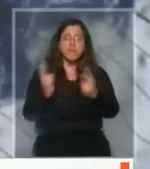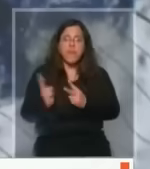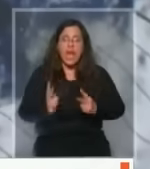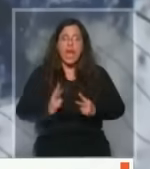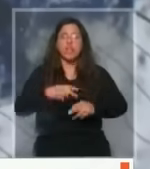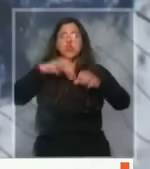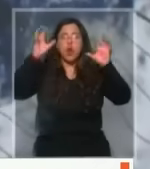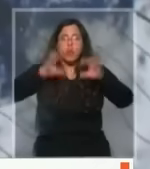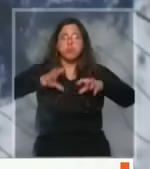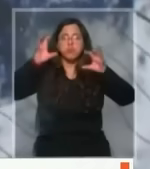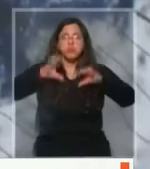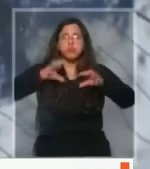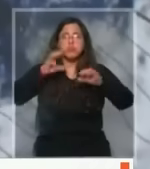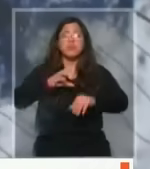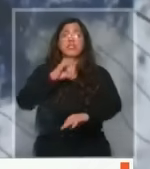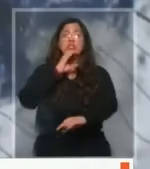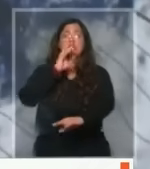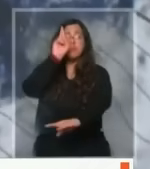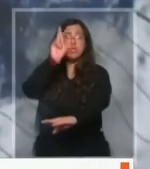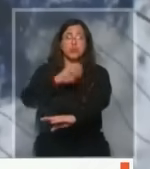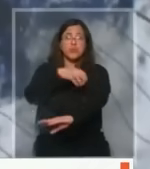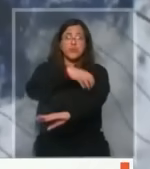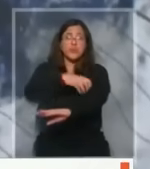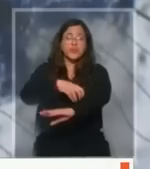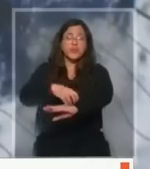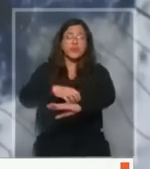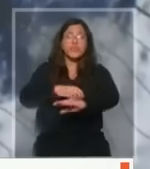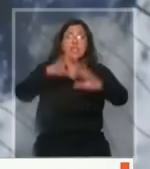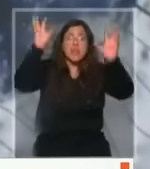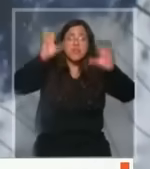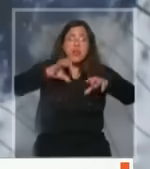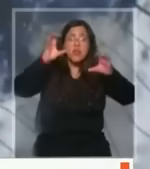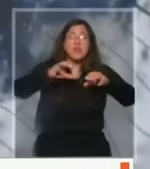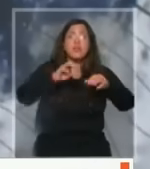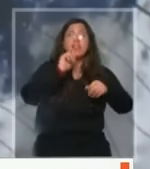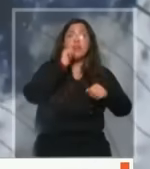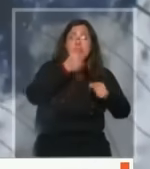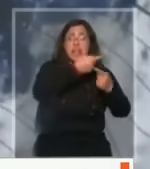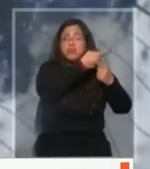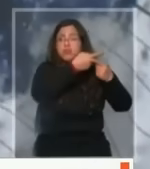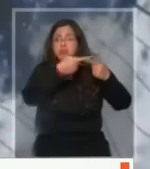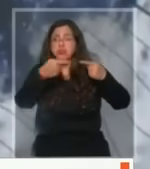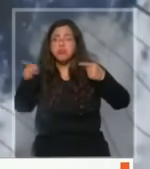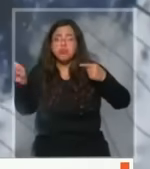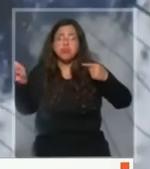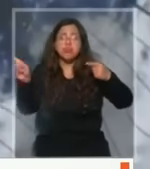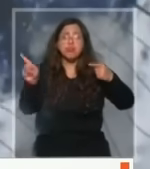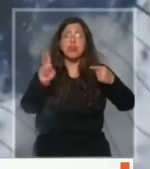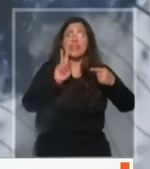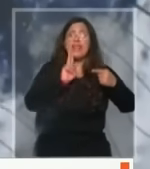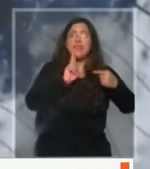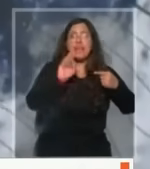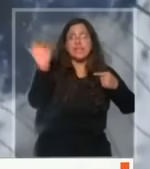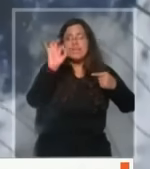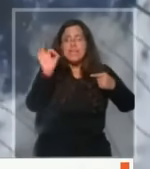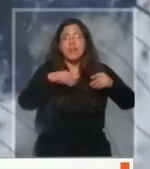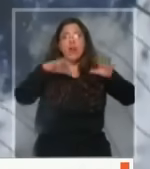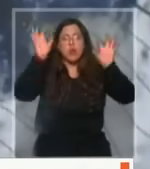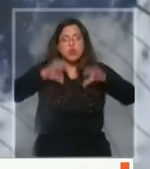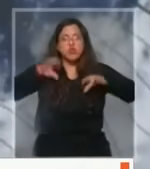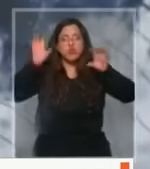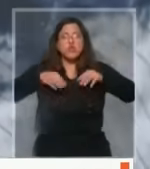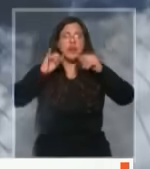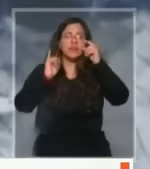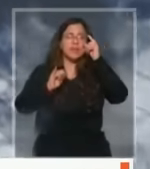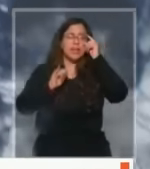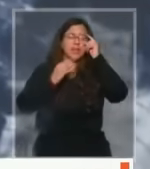harta agua. De Concepción al sur prácticamente va a llover toda la semana, es decir, desde mañana hasta prácticamente el viernes, sábado van a tener precipitaciones.